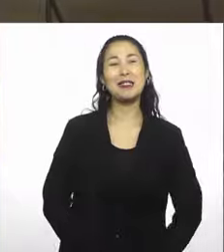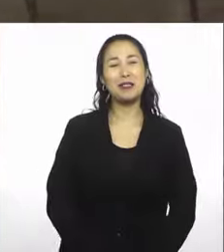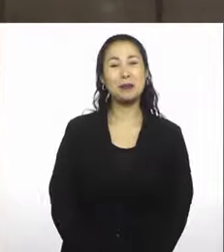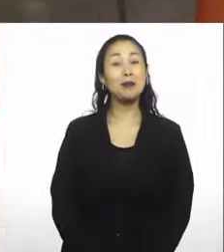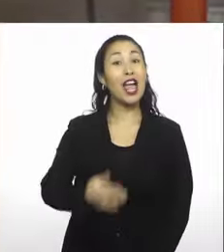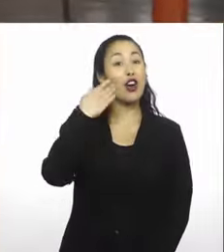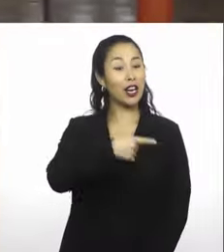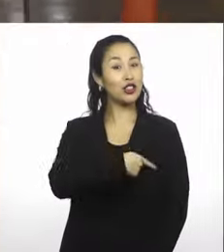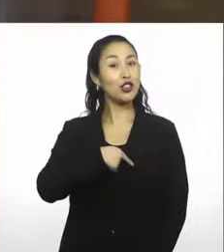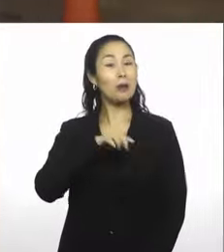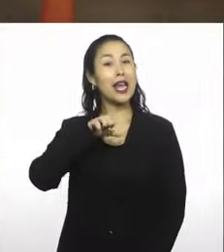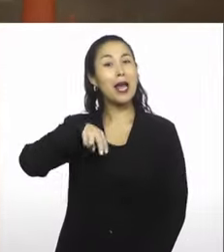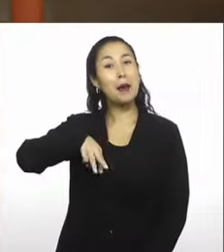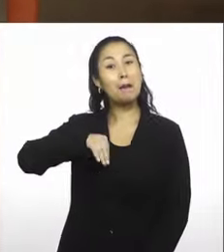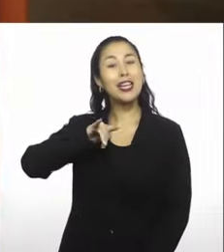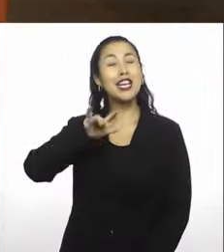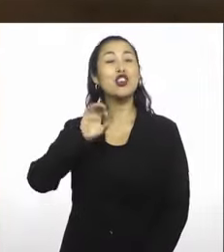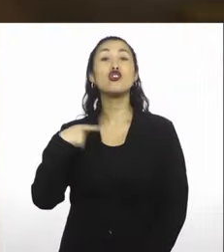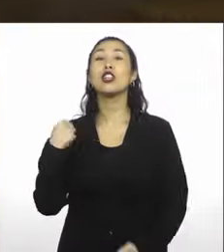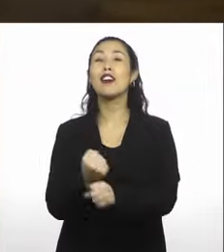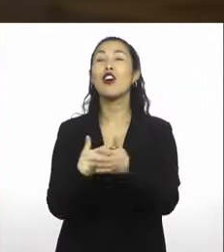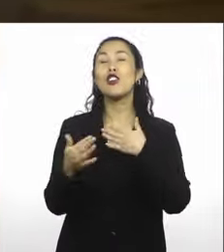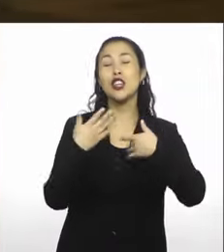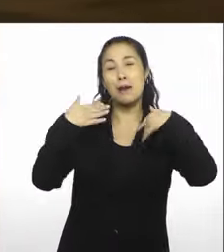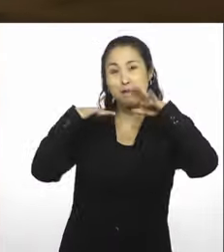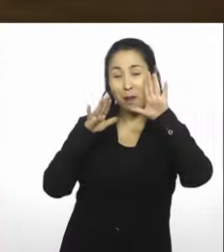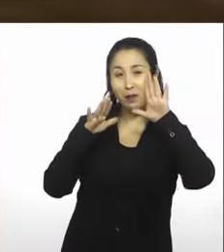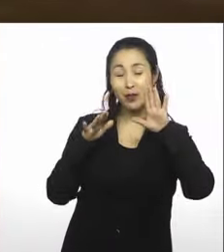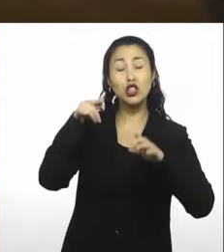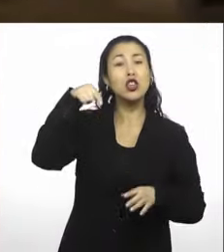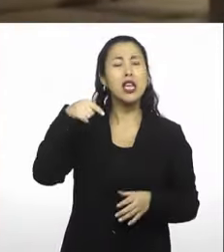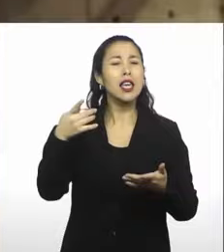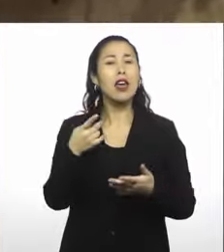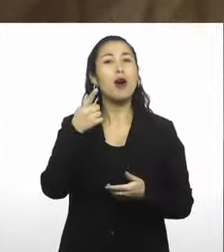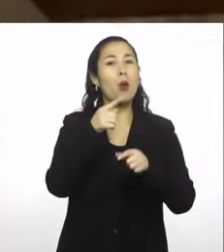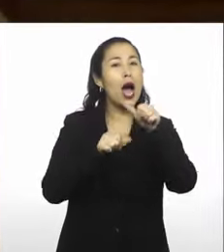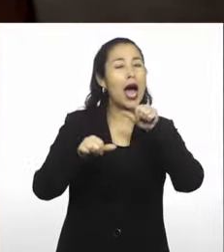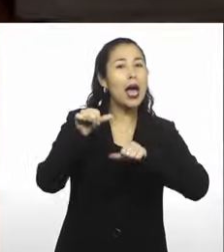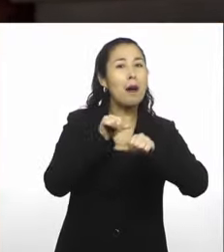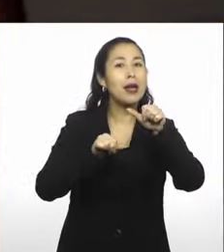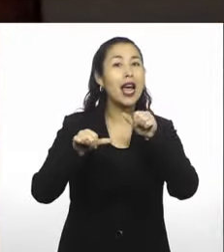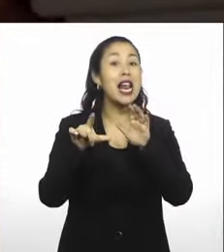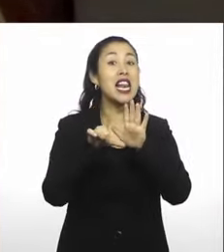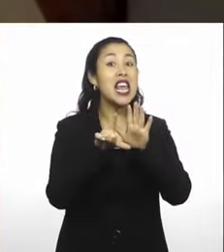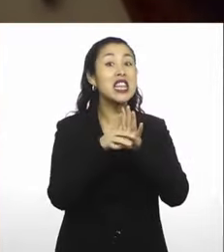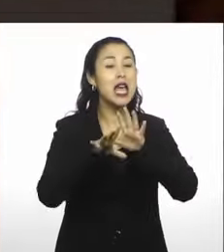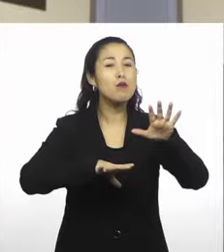Hola, soy Emilio Labó, facilitador del Museo Interactivo Mirador, y hoy vamos a experimentar sobre las leyes de movimiento de